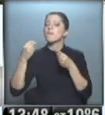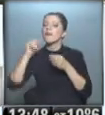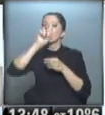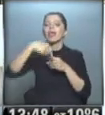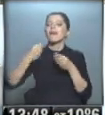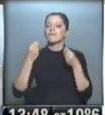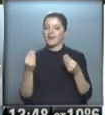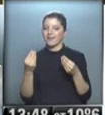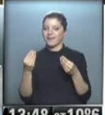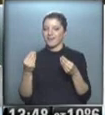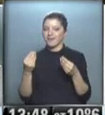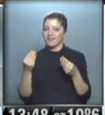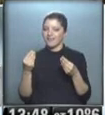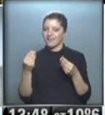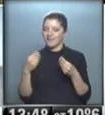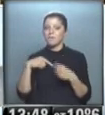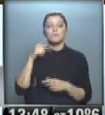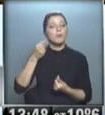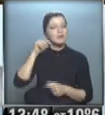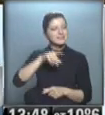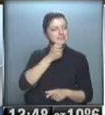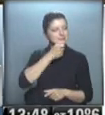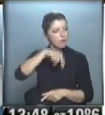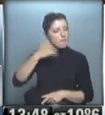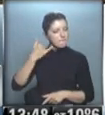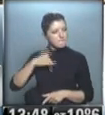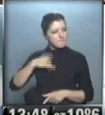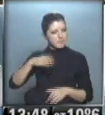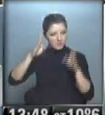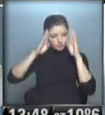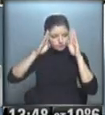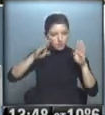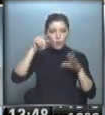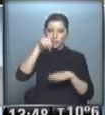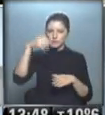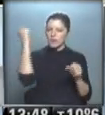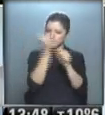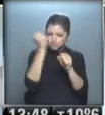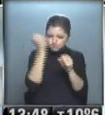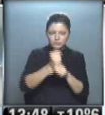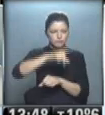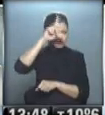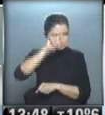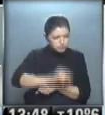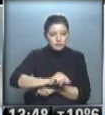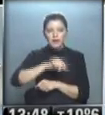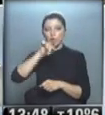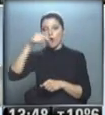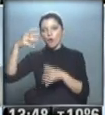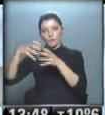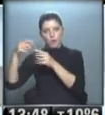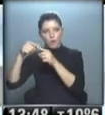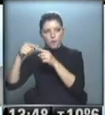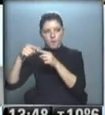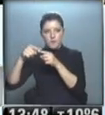presidenta a que cuando se profundiza un país como lo hace usted patean muchos